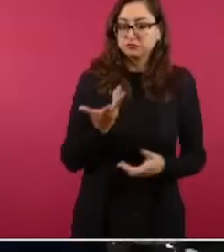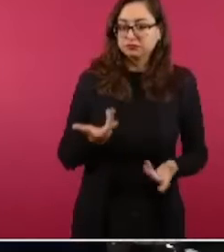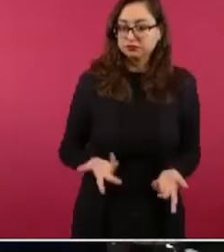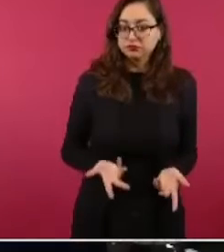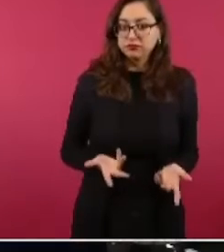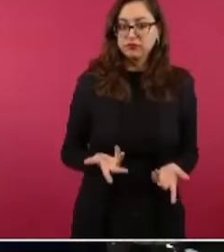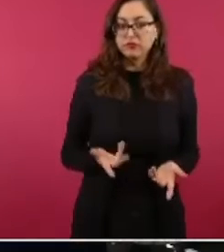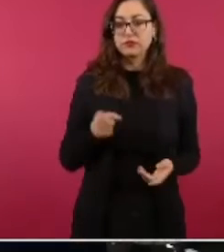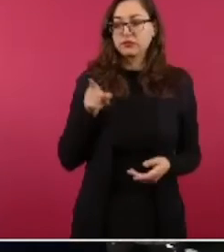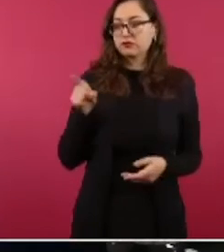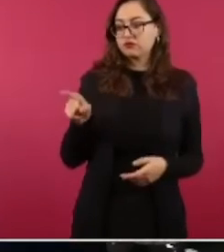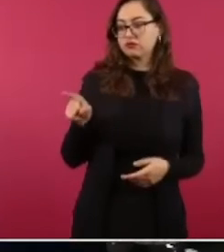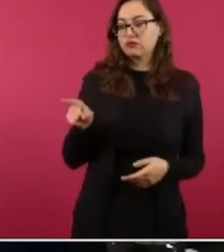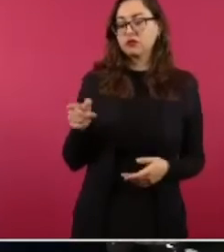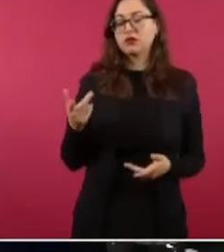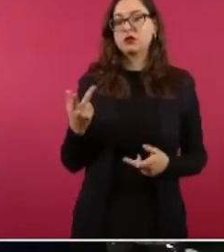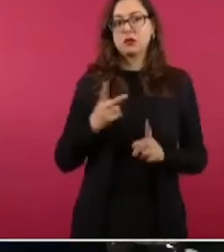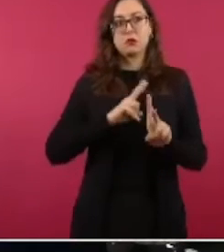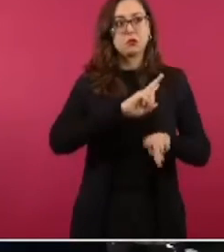forma de